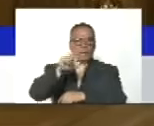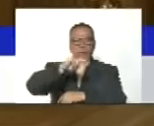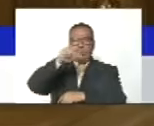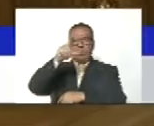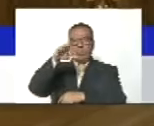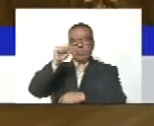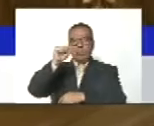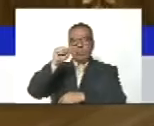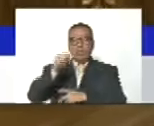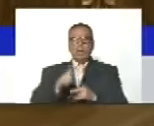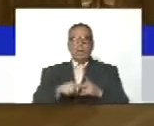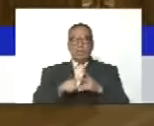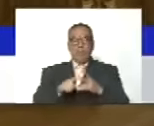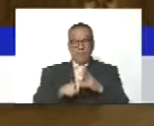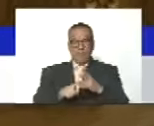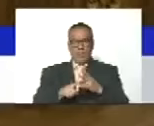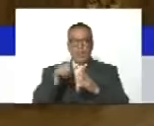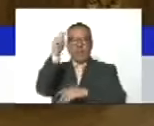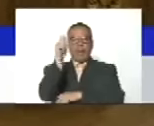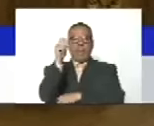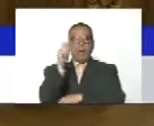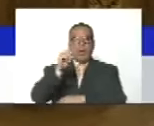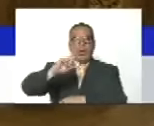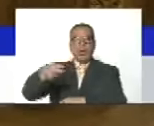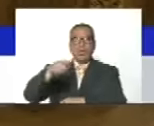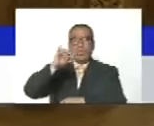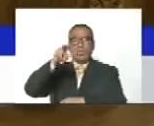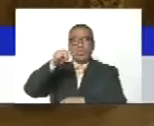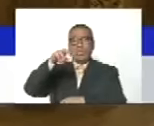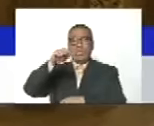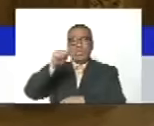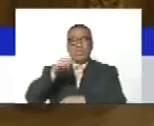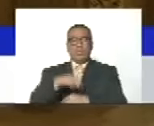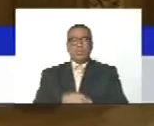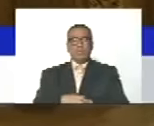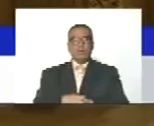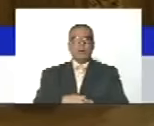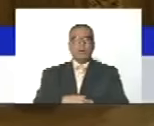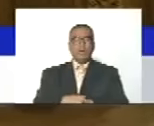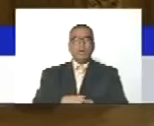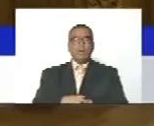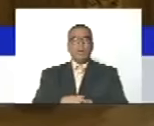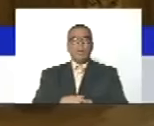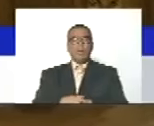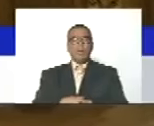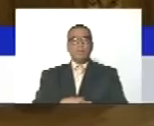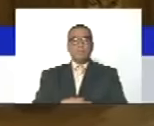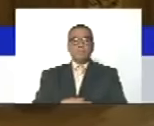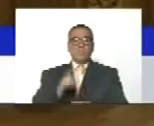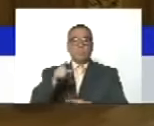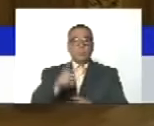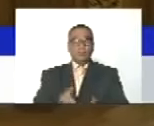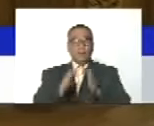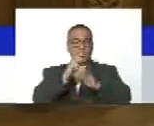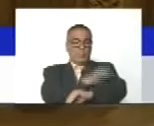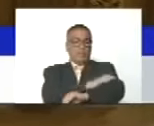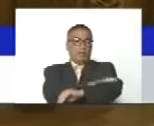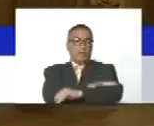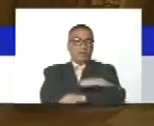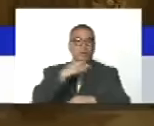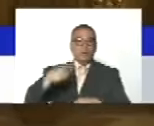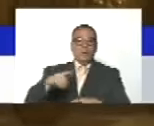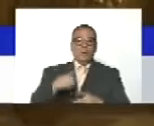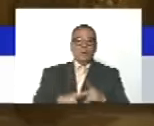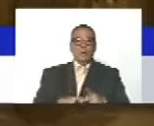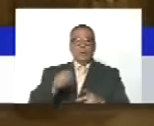Chávez, me acompañó la diputada Gina Jun y por el bloque de la oposición democrática